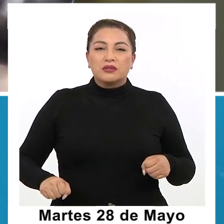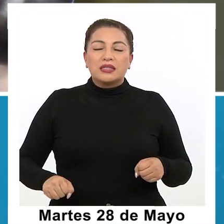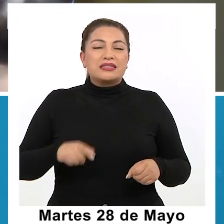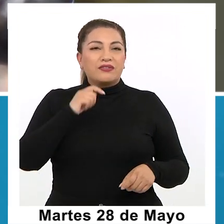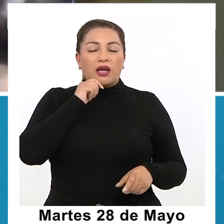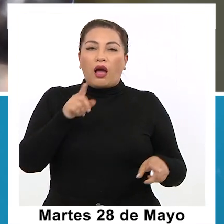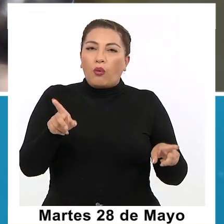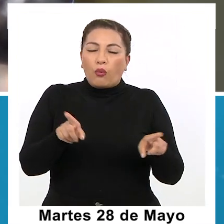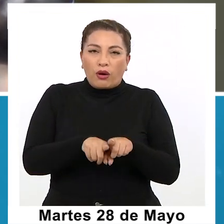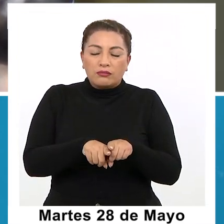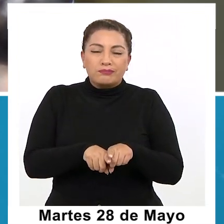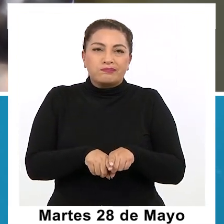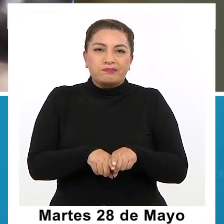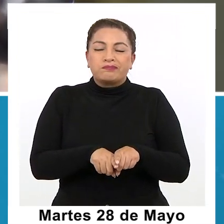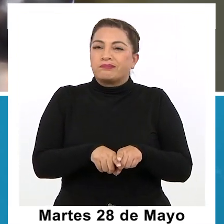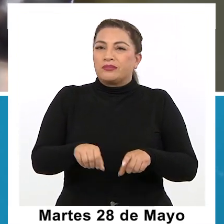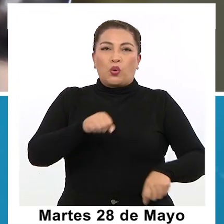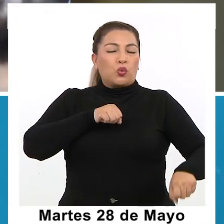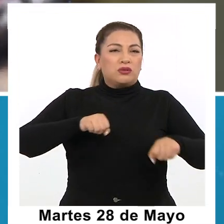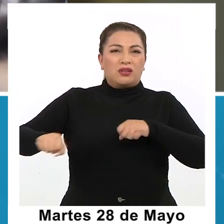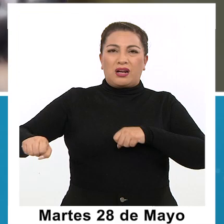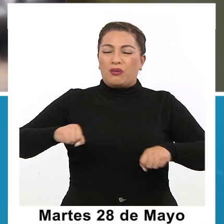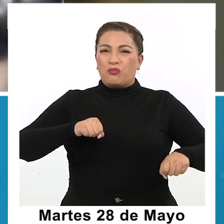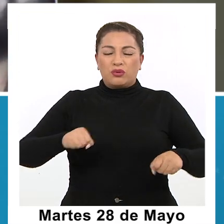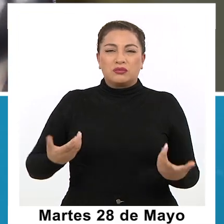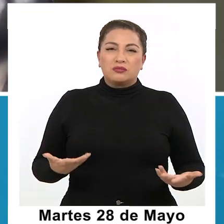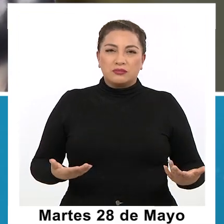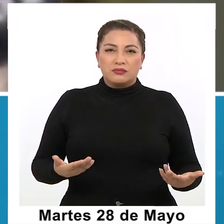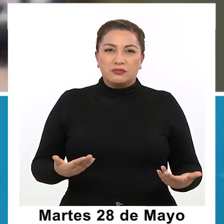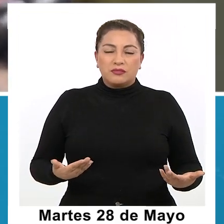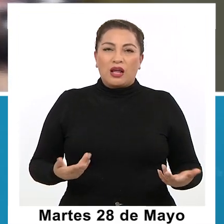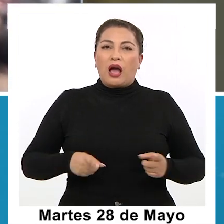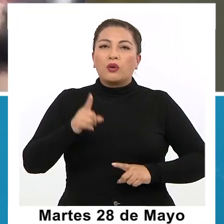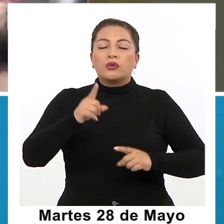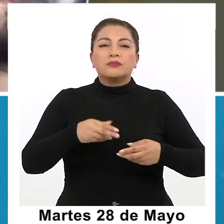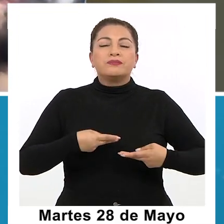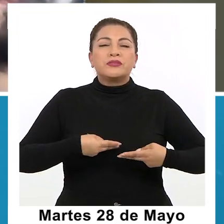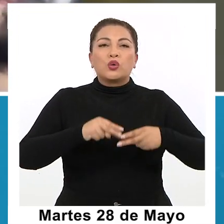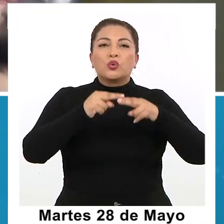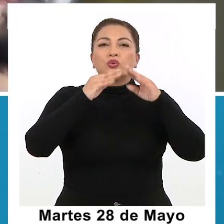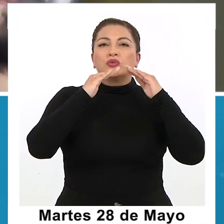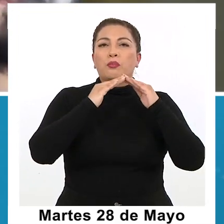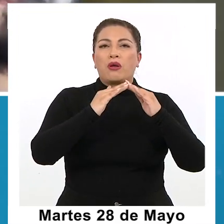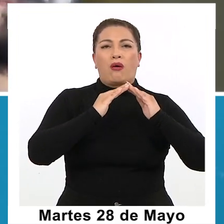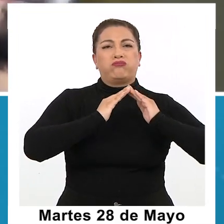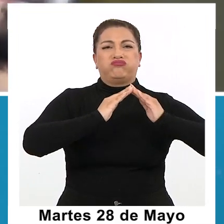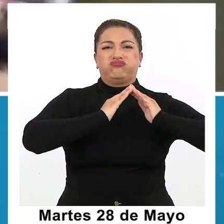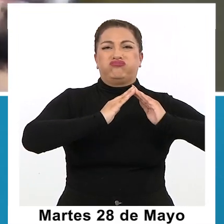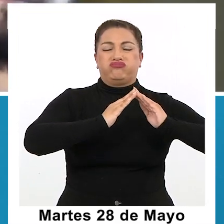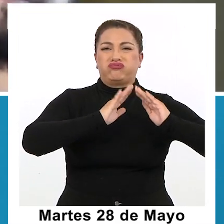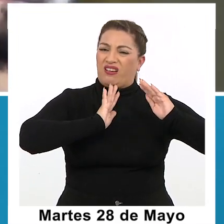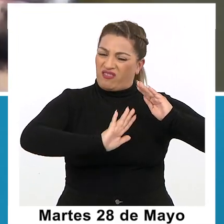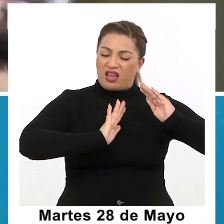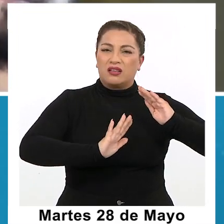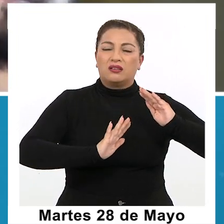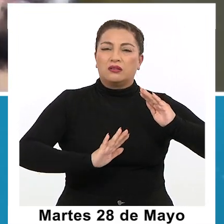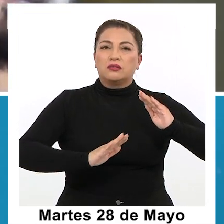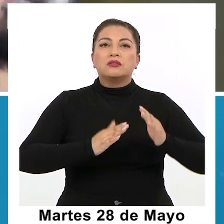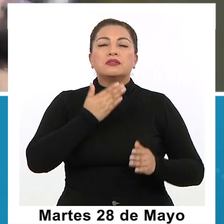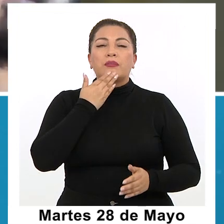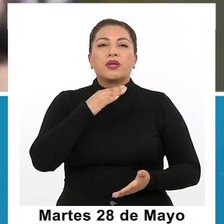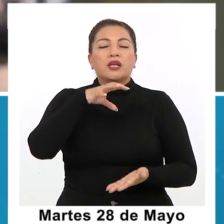igual, a pesar de que fue un cataclismo, sobre construcciones sismo resistentes, por ejemplo. O el terremoto de